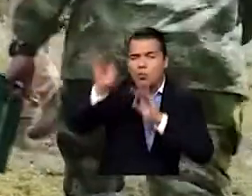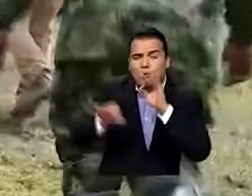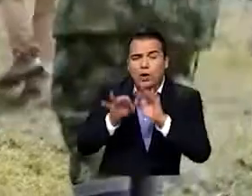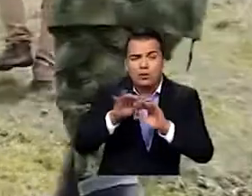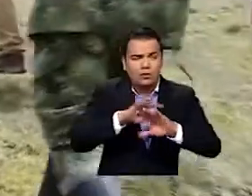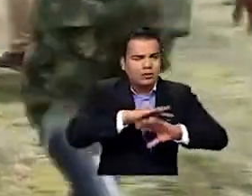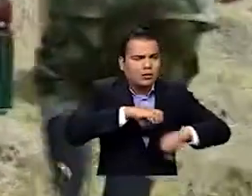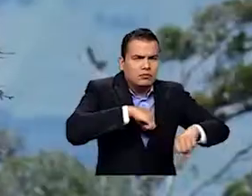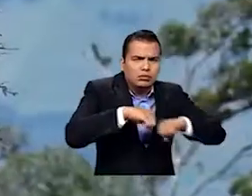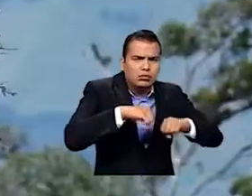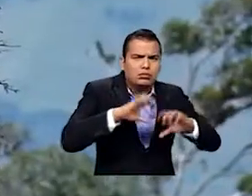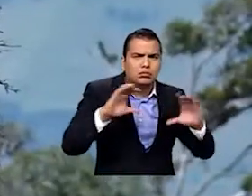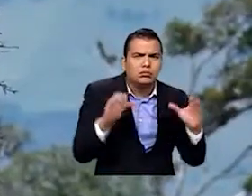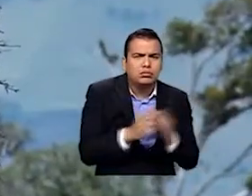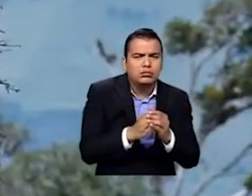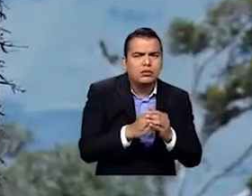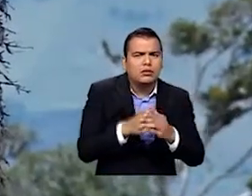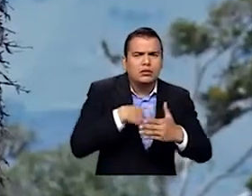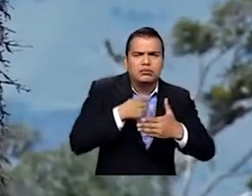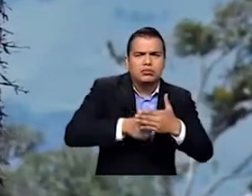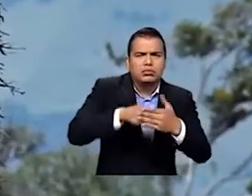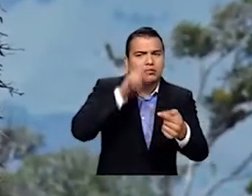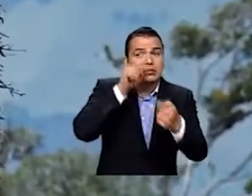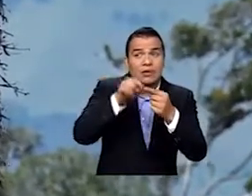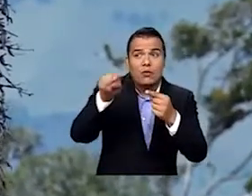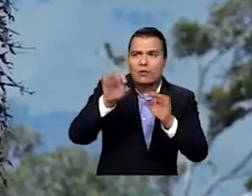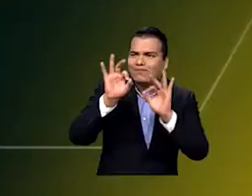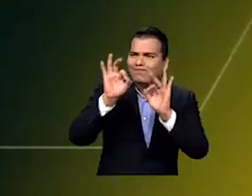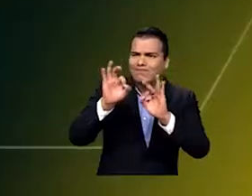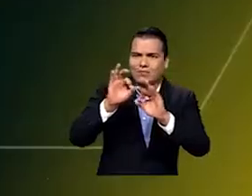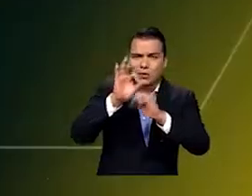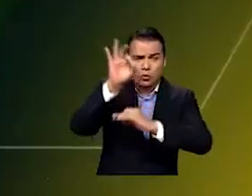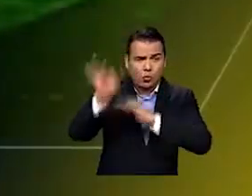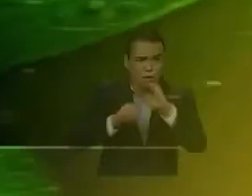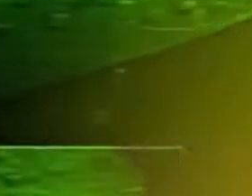institucional en procura de preservar estas fábricas de agua.